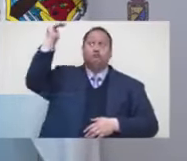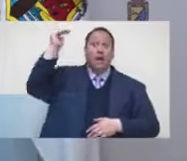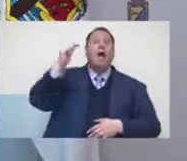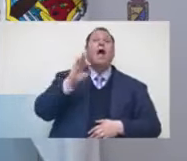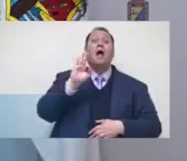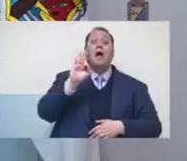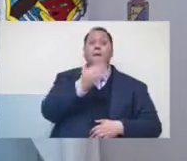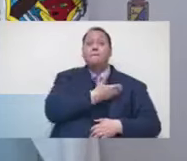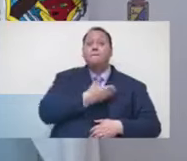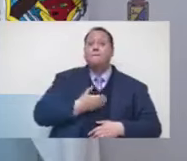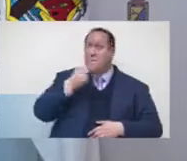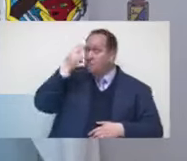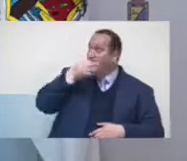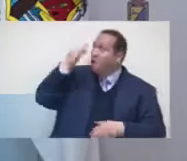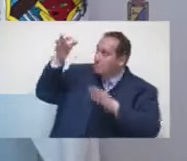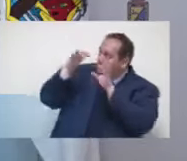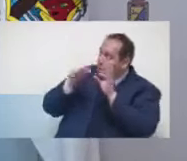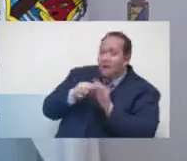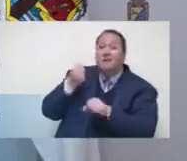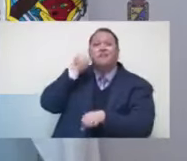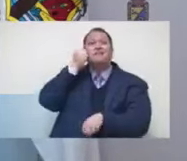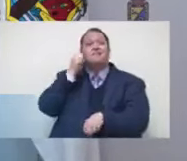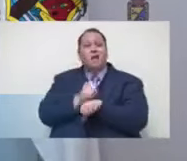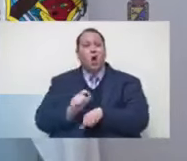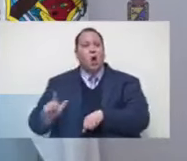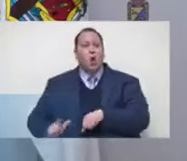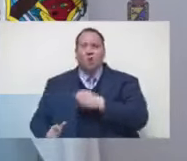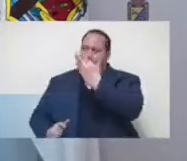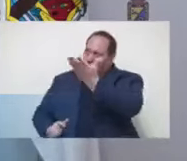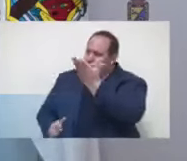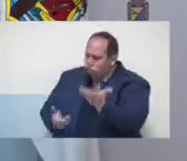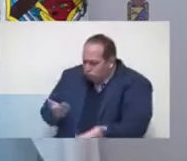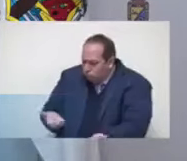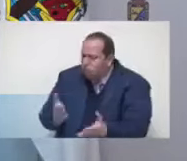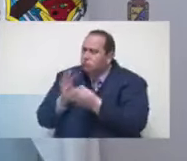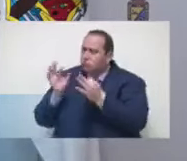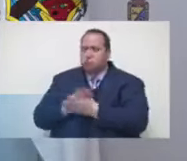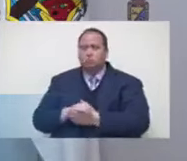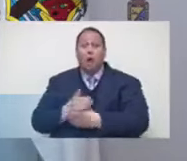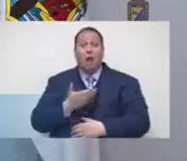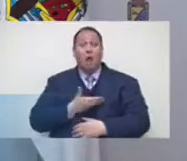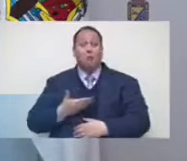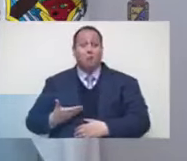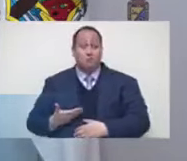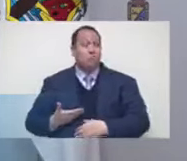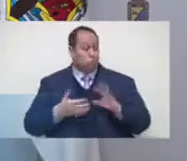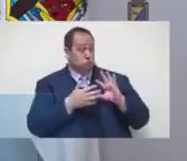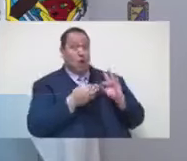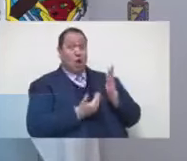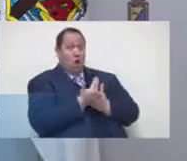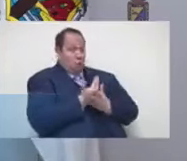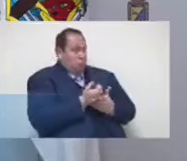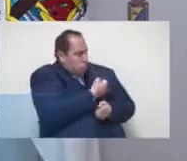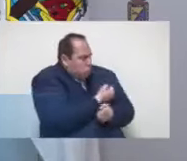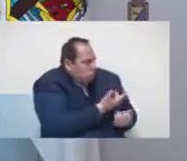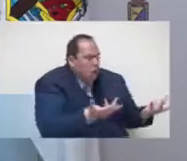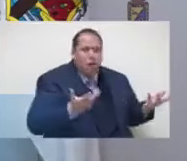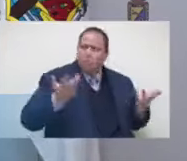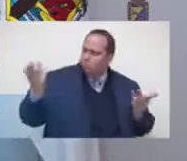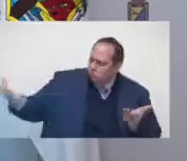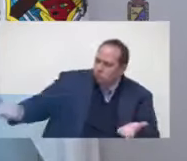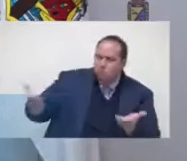presidente de la República, con la secretaria de Gobernación. Pues el presidente lo ha dicho en sus mañaneras y lo está haciendo